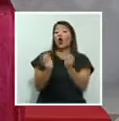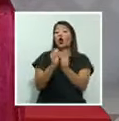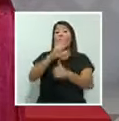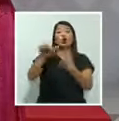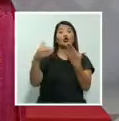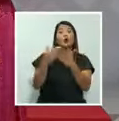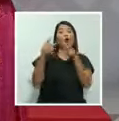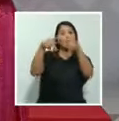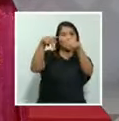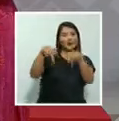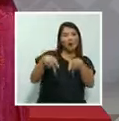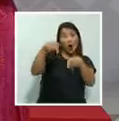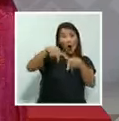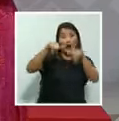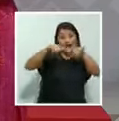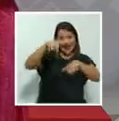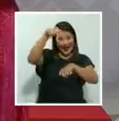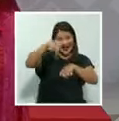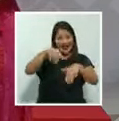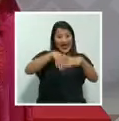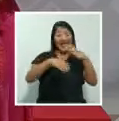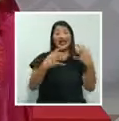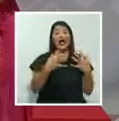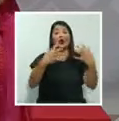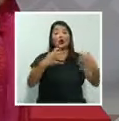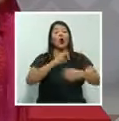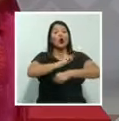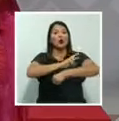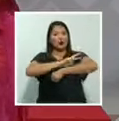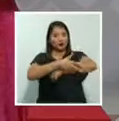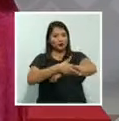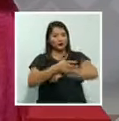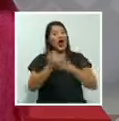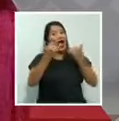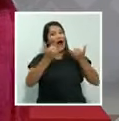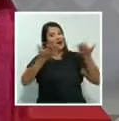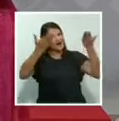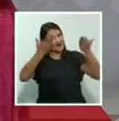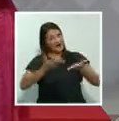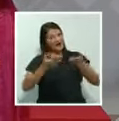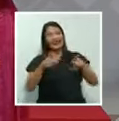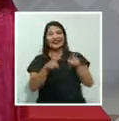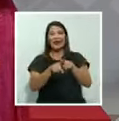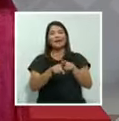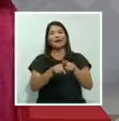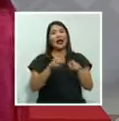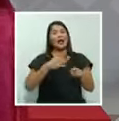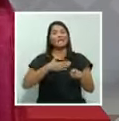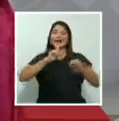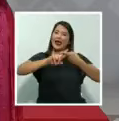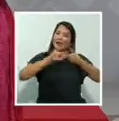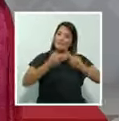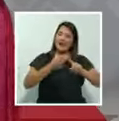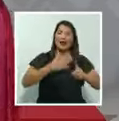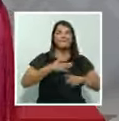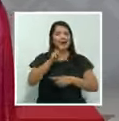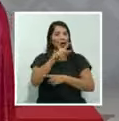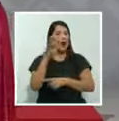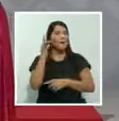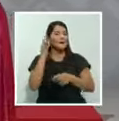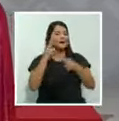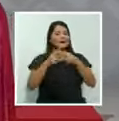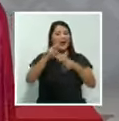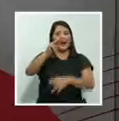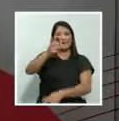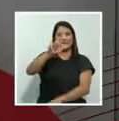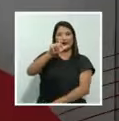que el día de hoy están acá en el auditorio de la Junta de Protección Social. Le doy la más cordial bienvenida también a mi amiga, mi compañera, Meli Durán.